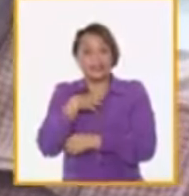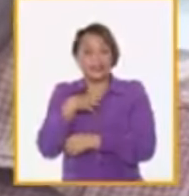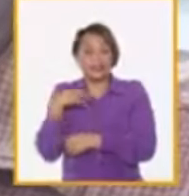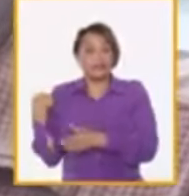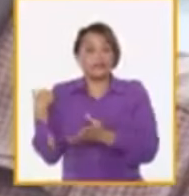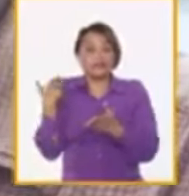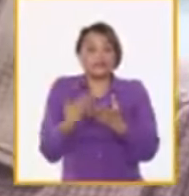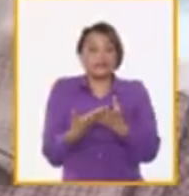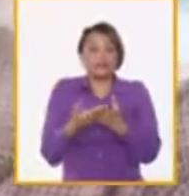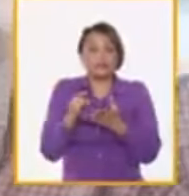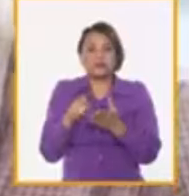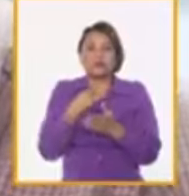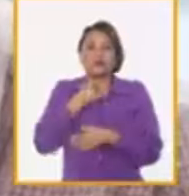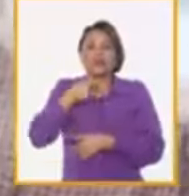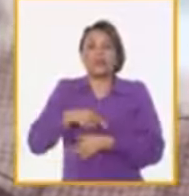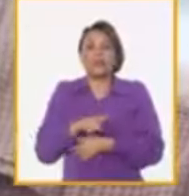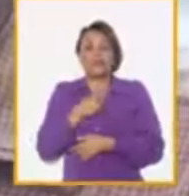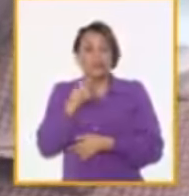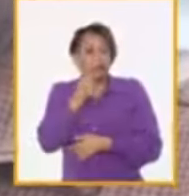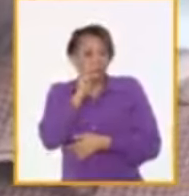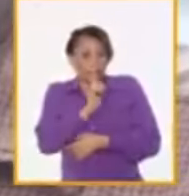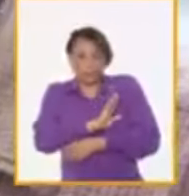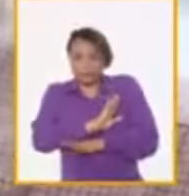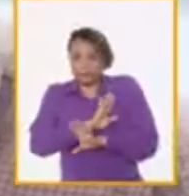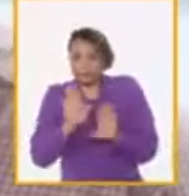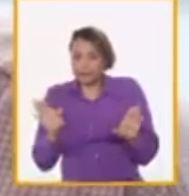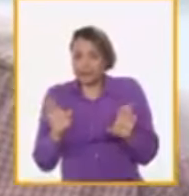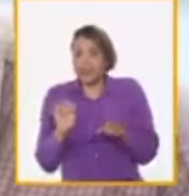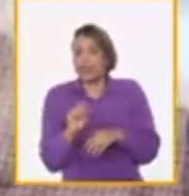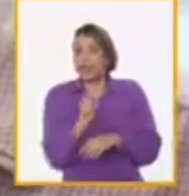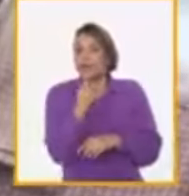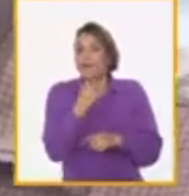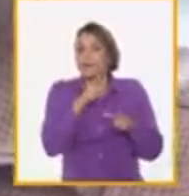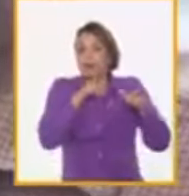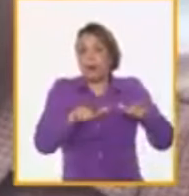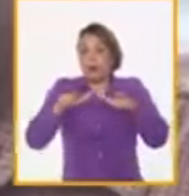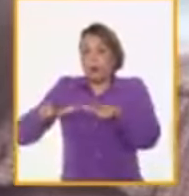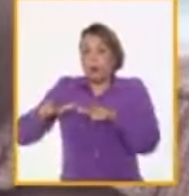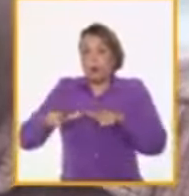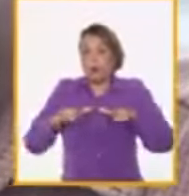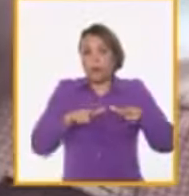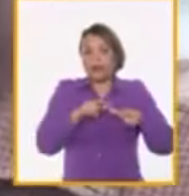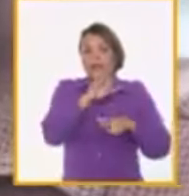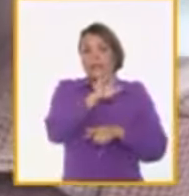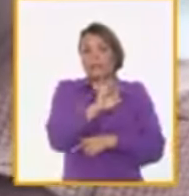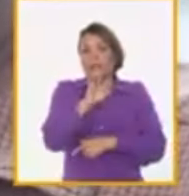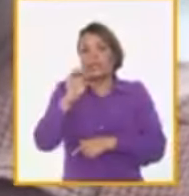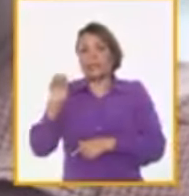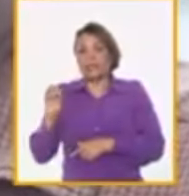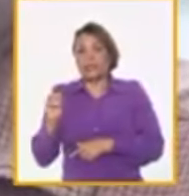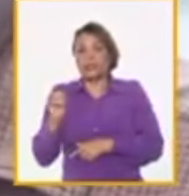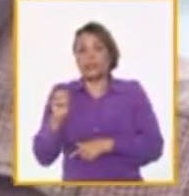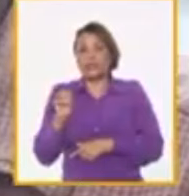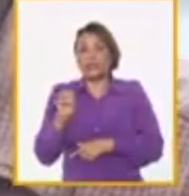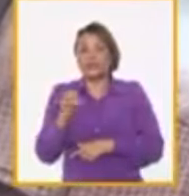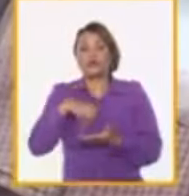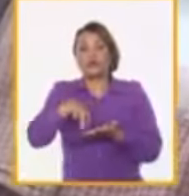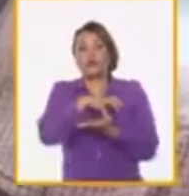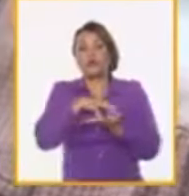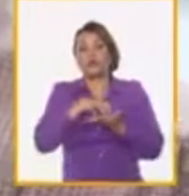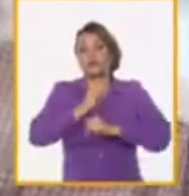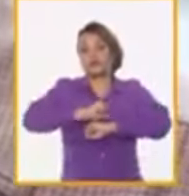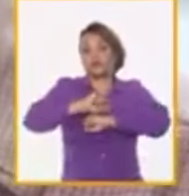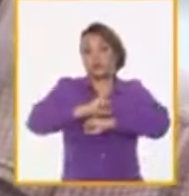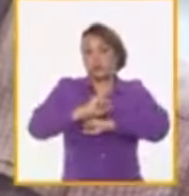cuando terminemos el primer lote este que estamos hablando de los de las 70 estaciones de bombeo, ya con